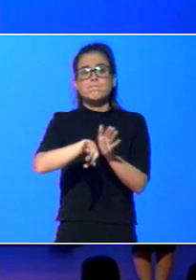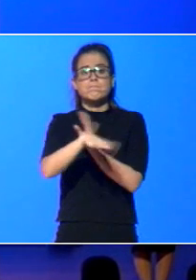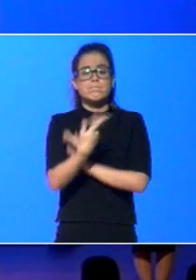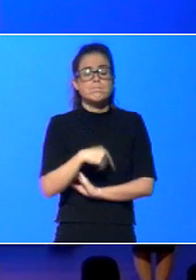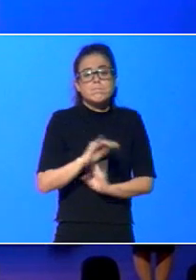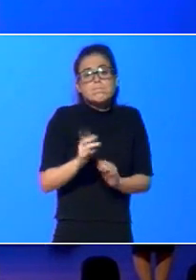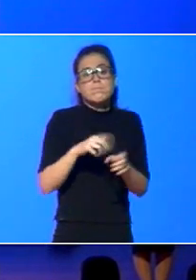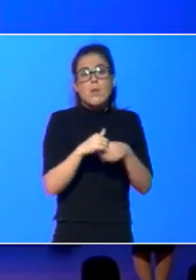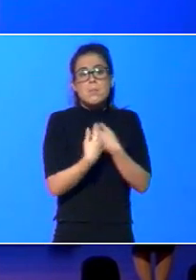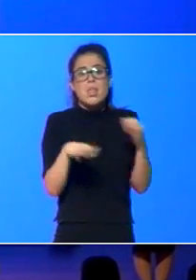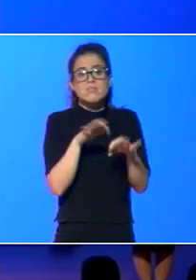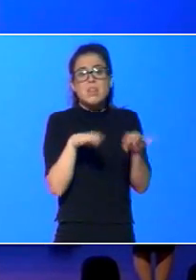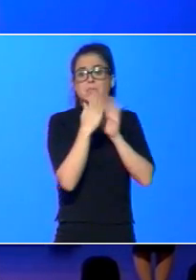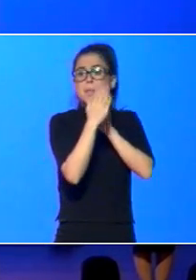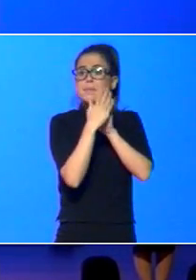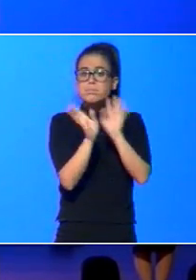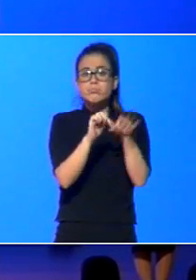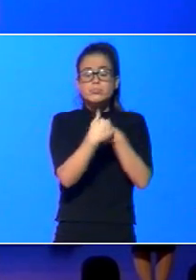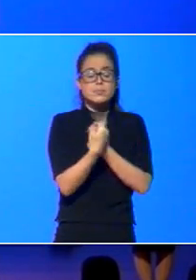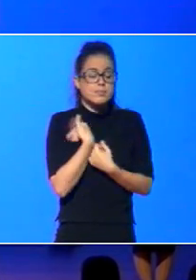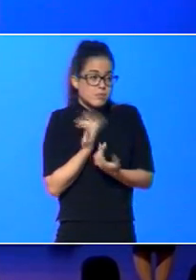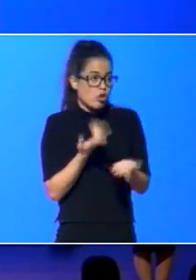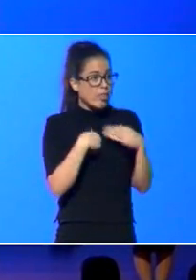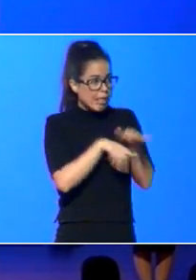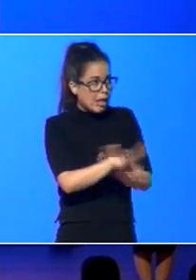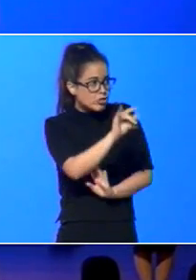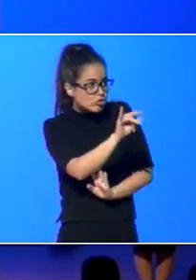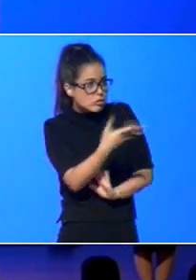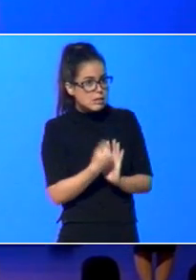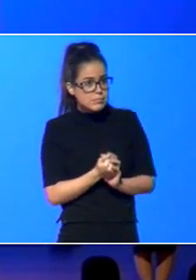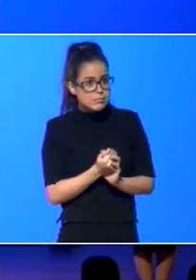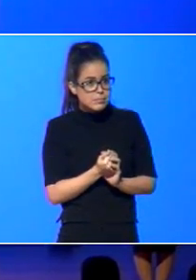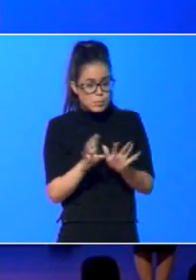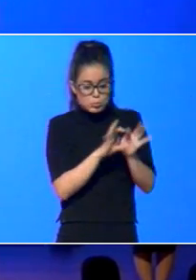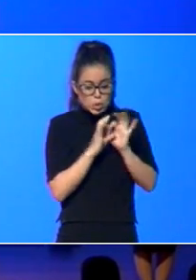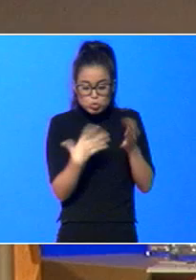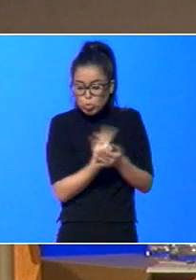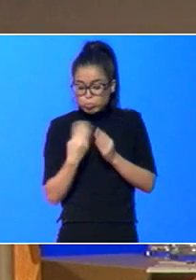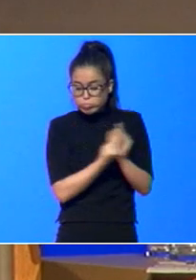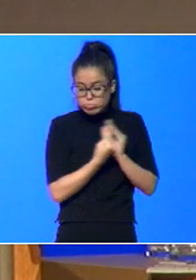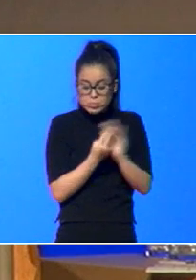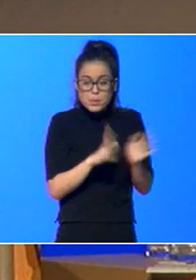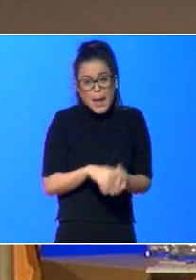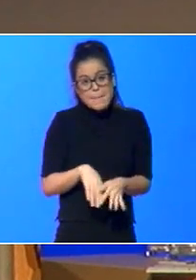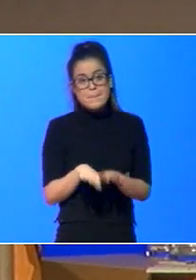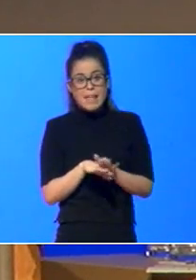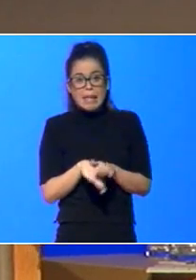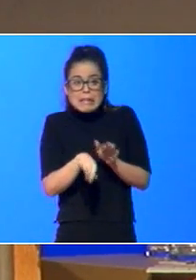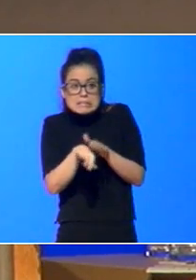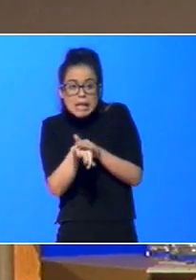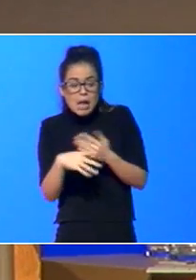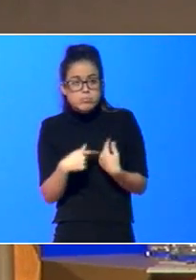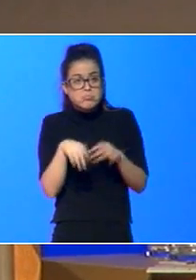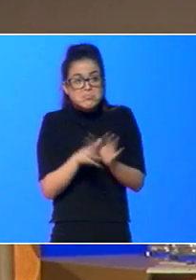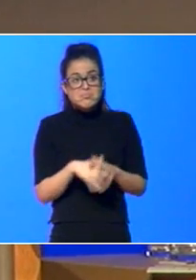hay dentro de la comunidad de vecinos. ¿Estoy integrado? Sí, vivo dentro de la comunidad. Estoy allí en mi esquina y no quiero saber nada porque lo